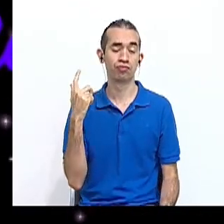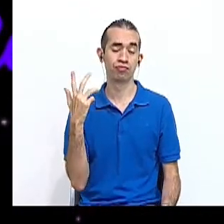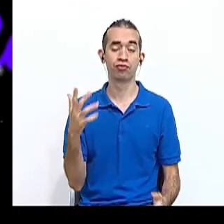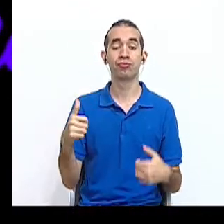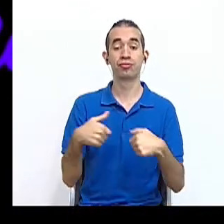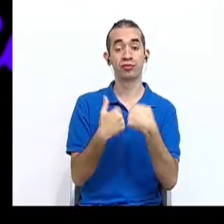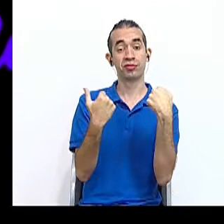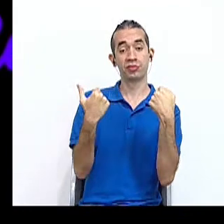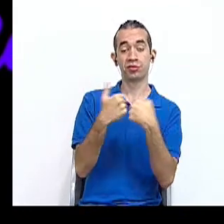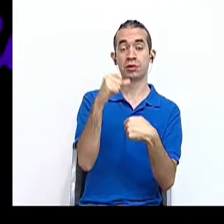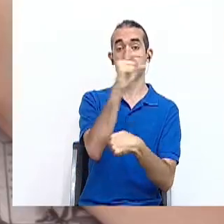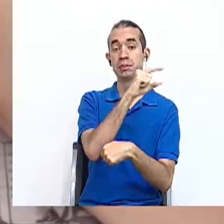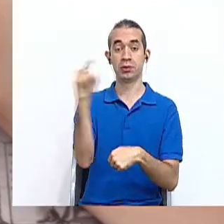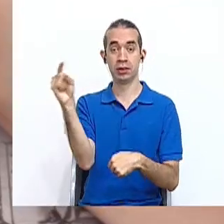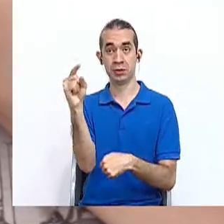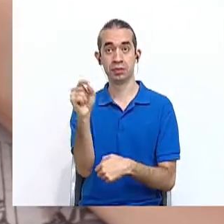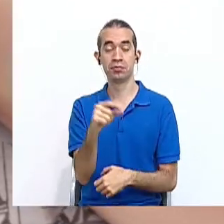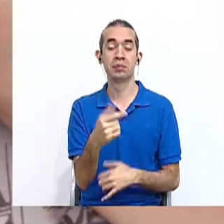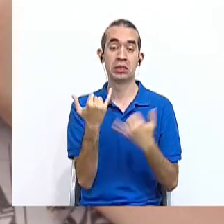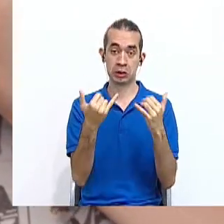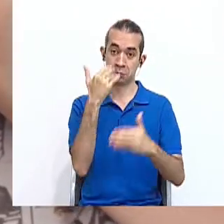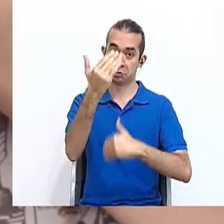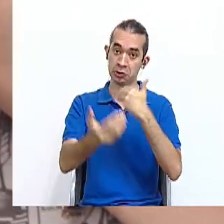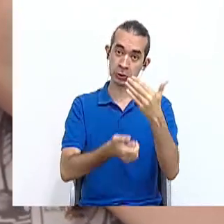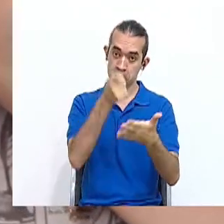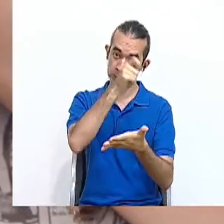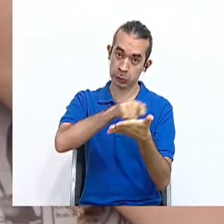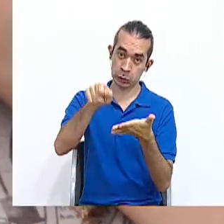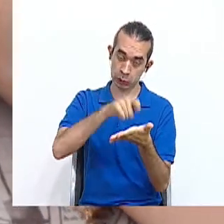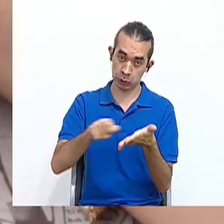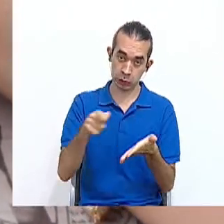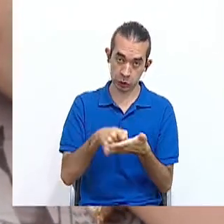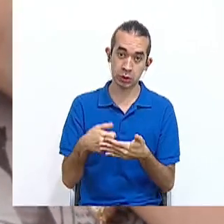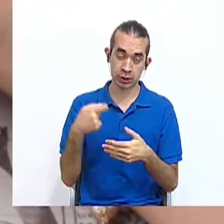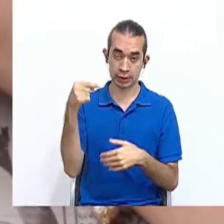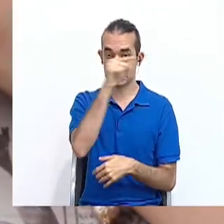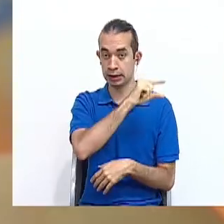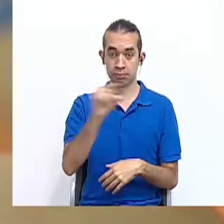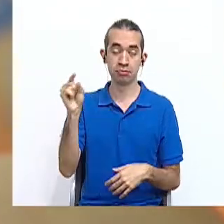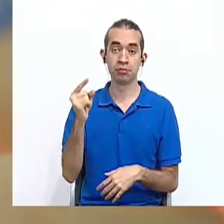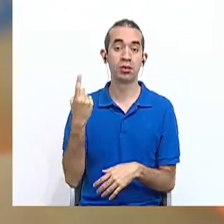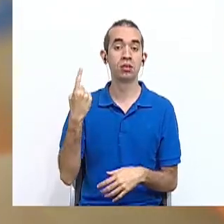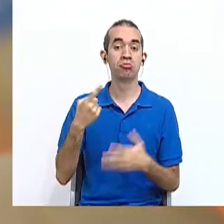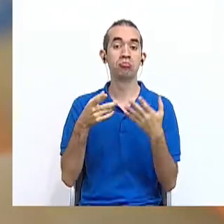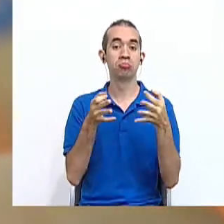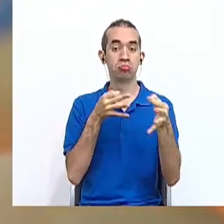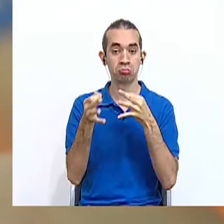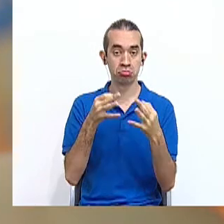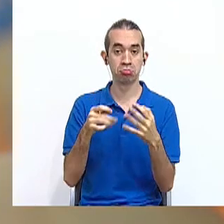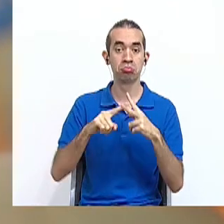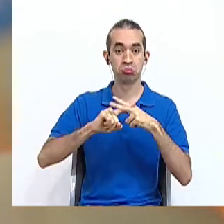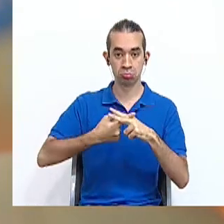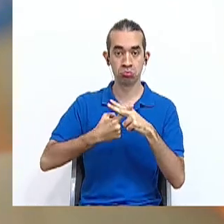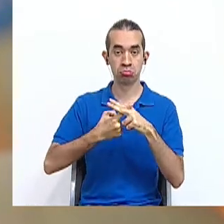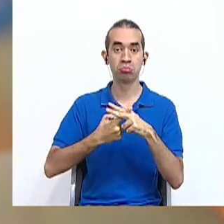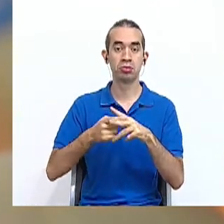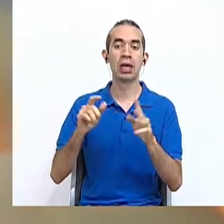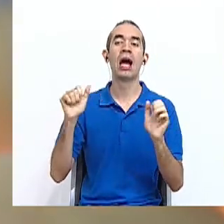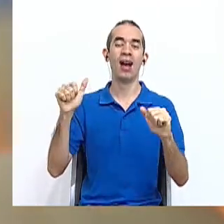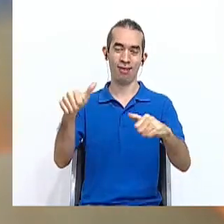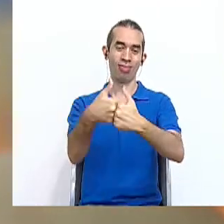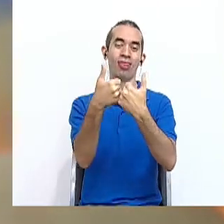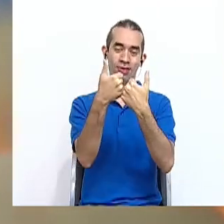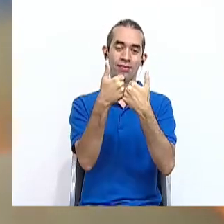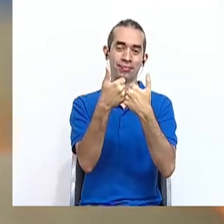El desafío de esta semana. Como estamos en el proceso de escritura y durante esta semana hemos hablado de la introducción, ese va a ser el desafío de la